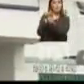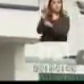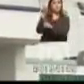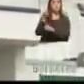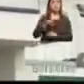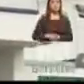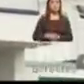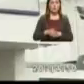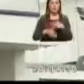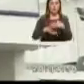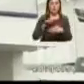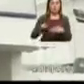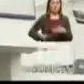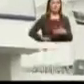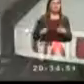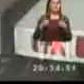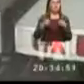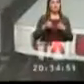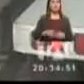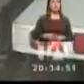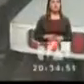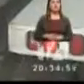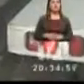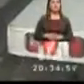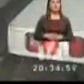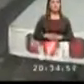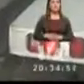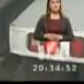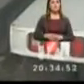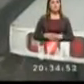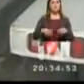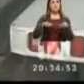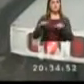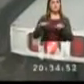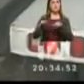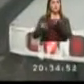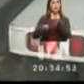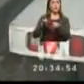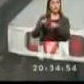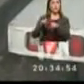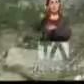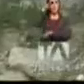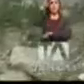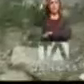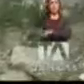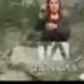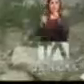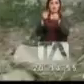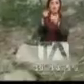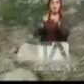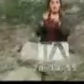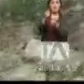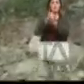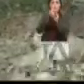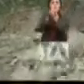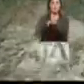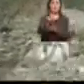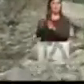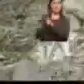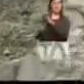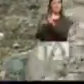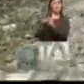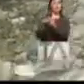se recuperan satisfactoriamente. Hasta el sitio del accidente llegaron también los agentes de tránsito que, con ayuda de los